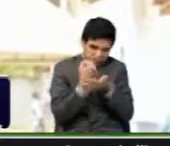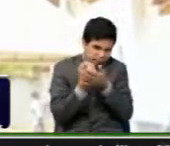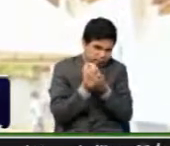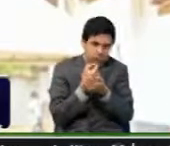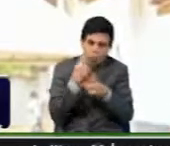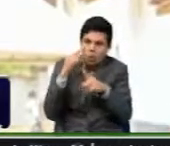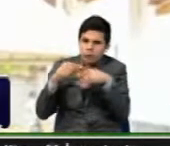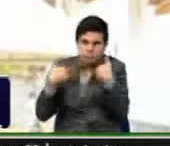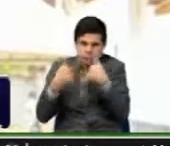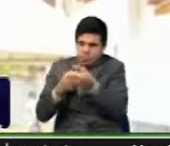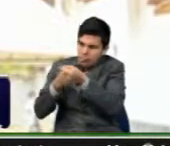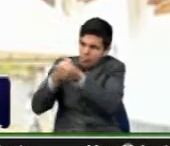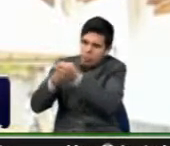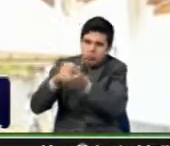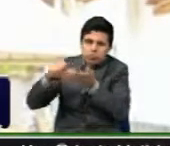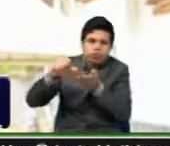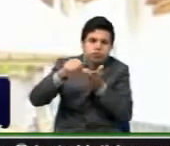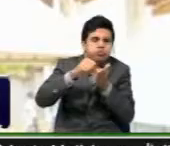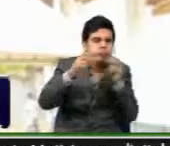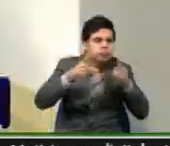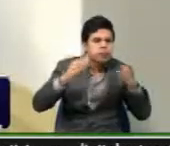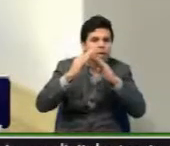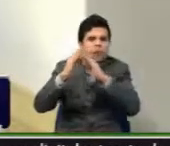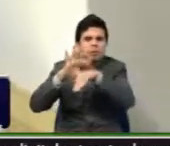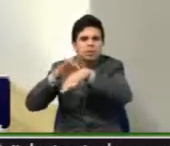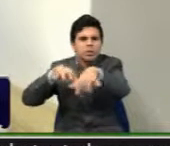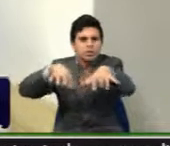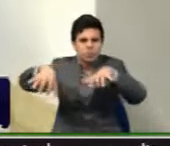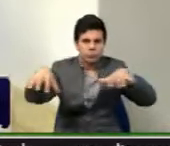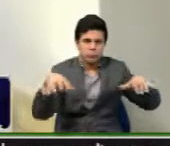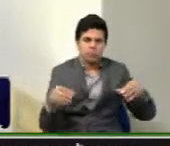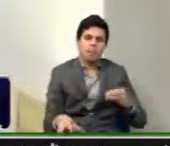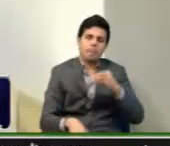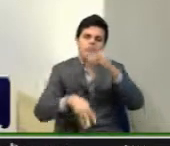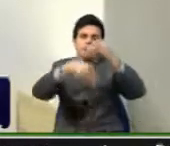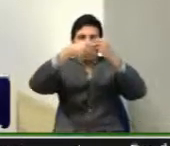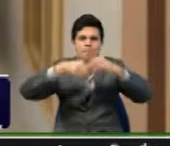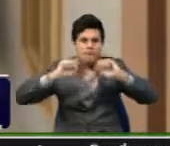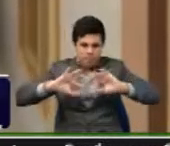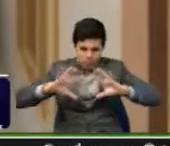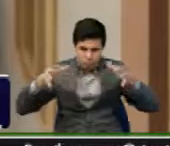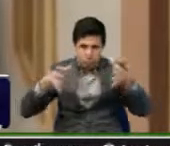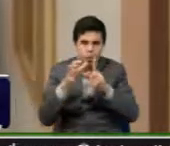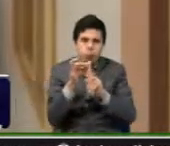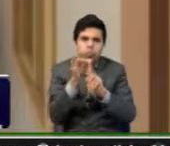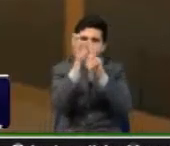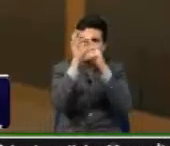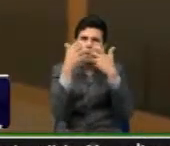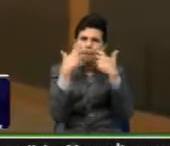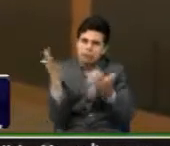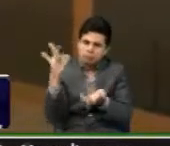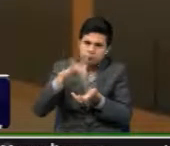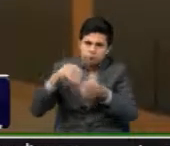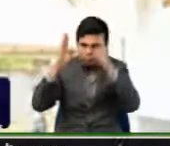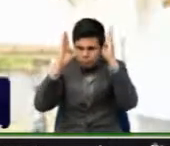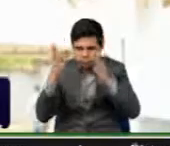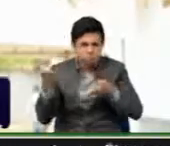cuanto a salud sean invertidos en la atención a los centros de salud. Además de esto, se va a crear un grupo extramural que es el que va a venir a hacer la atención